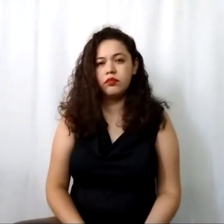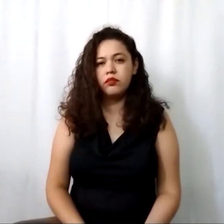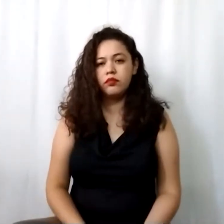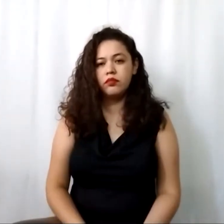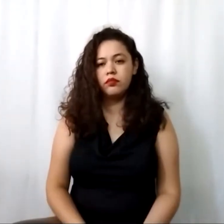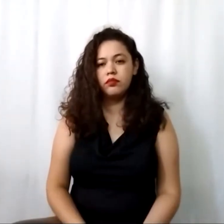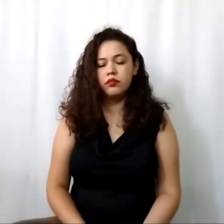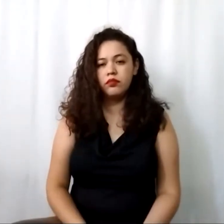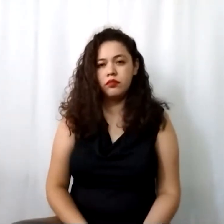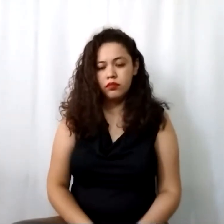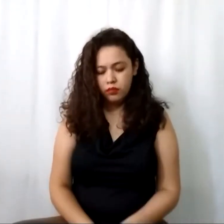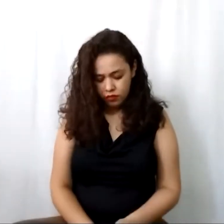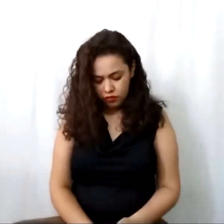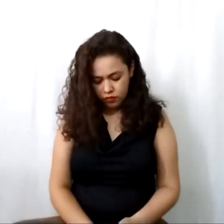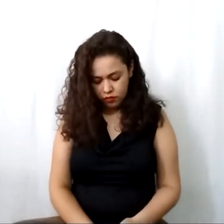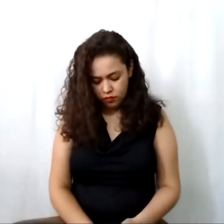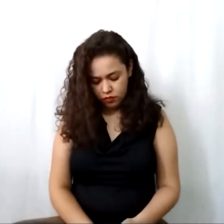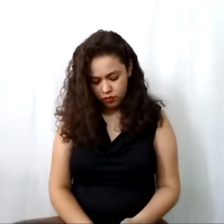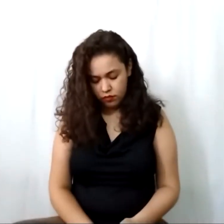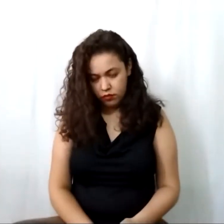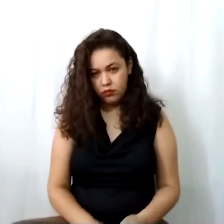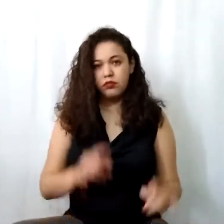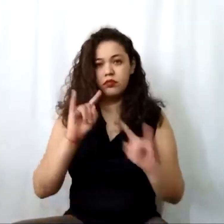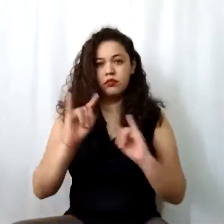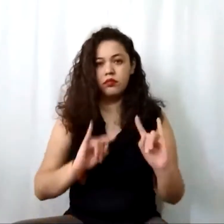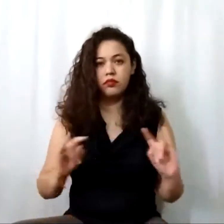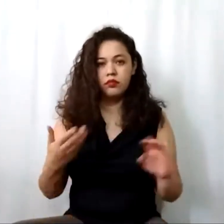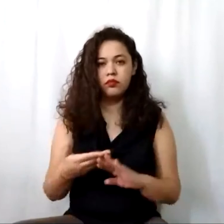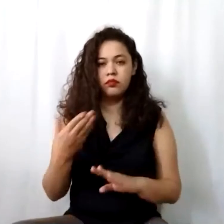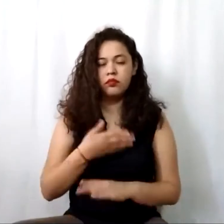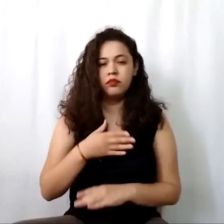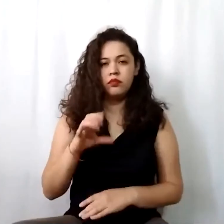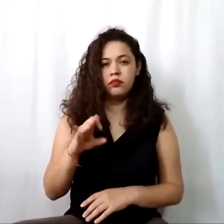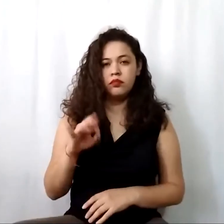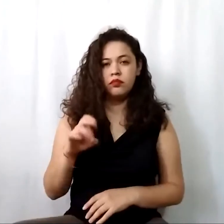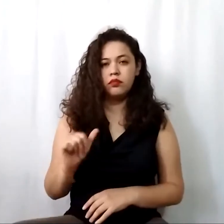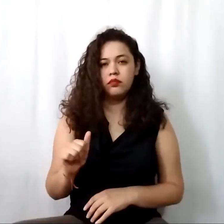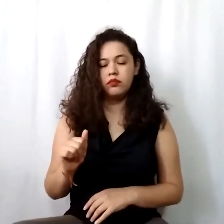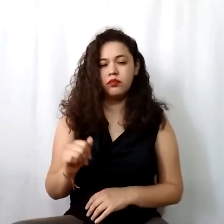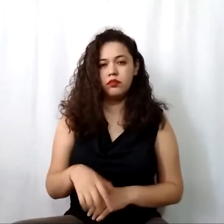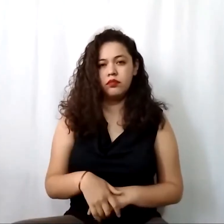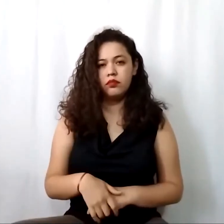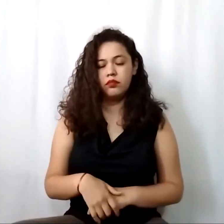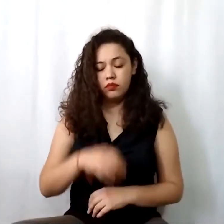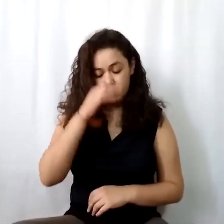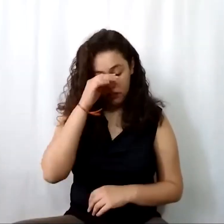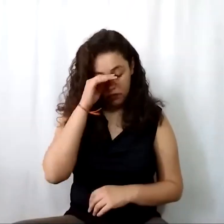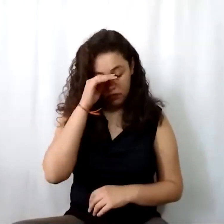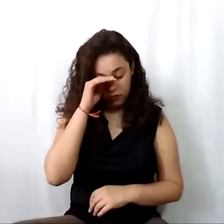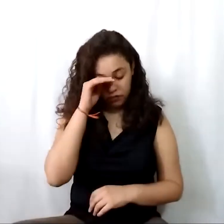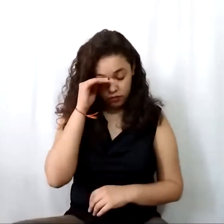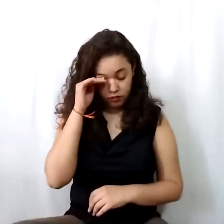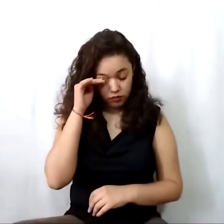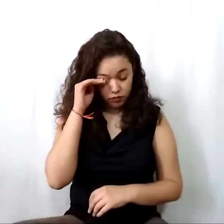En el organigrama que nos presentó anteriormente Ofelia, ella nos decía que